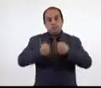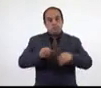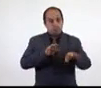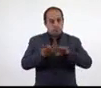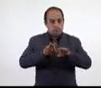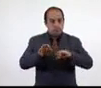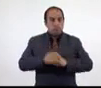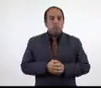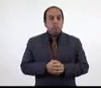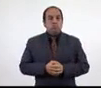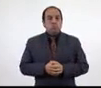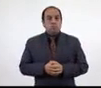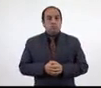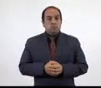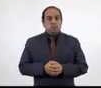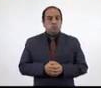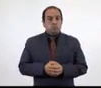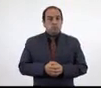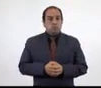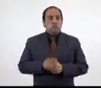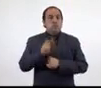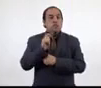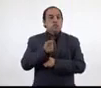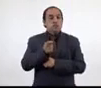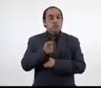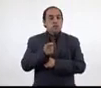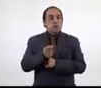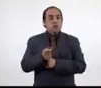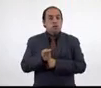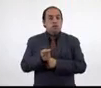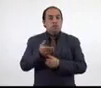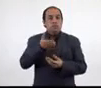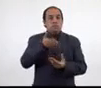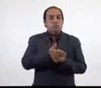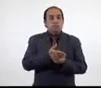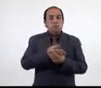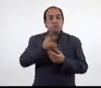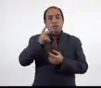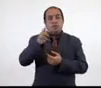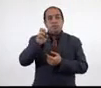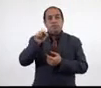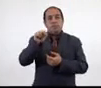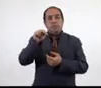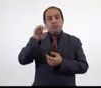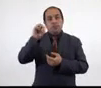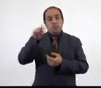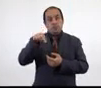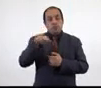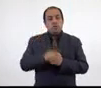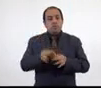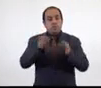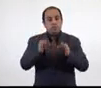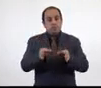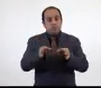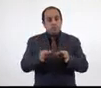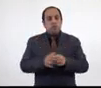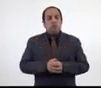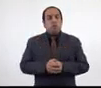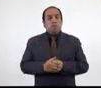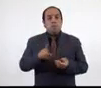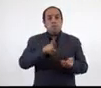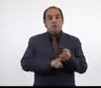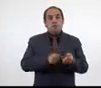tal riesgo de trabajo, de tal suerte que esto implica el acceso a una pensión específica y particularmente a niñas, niños